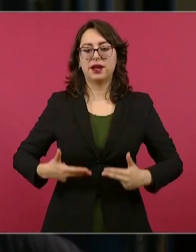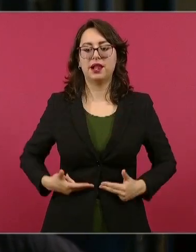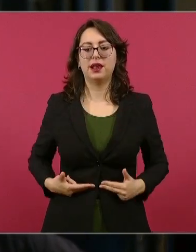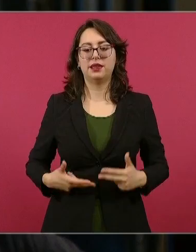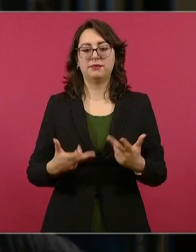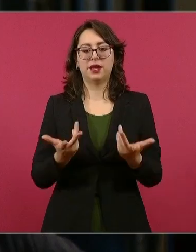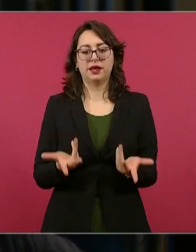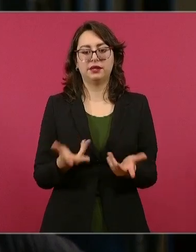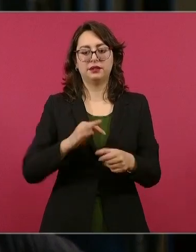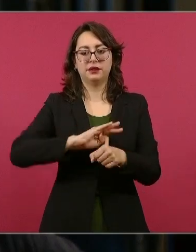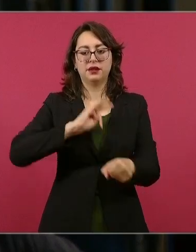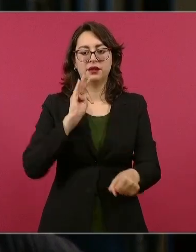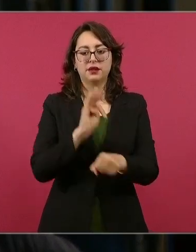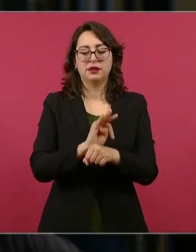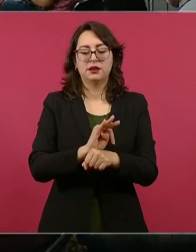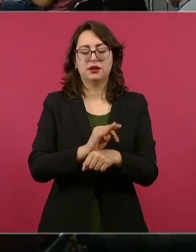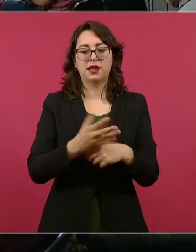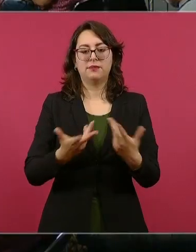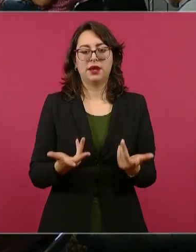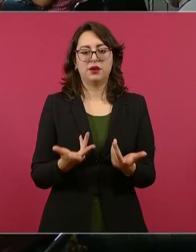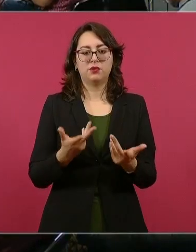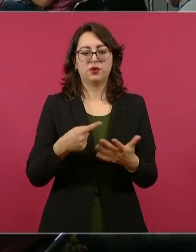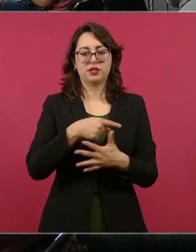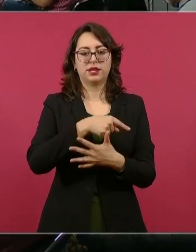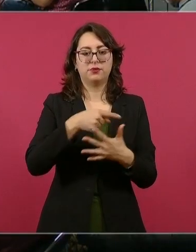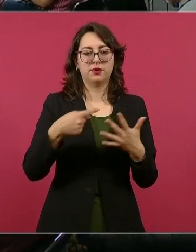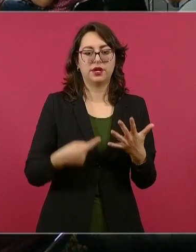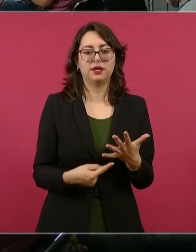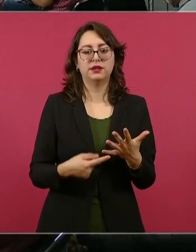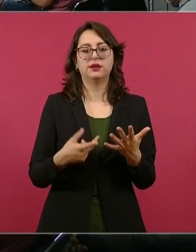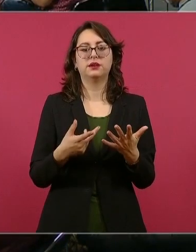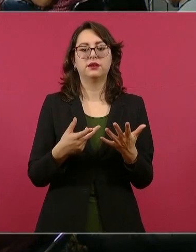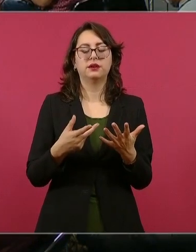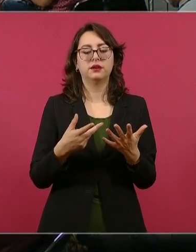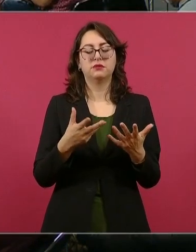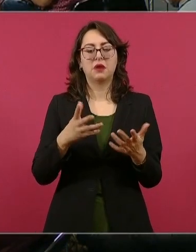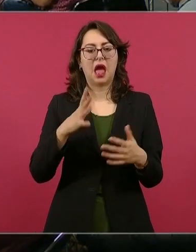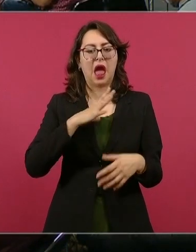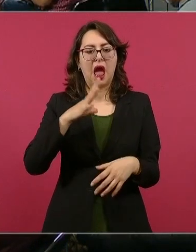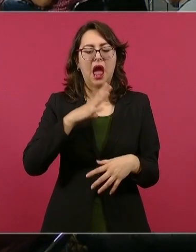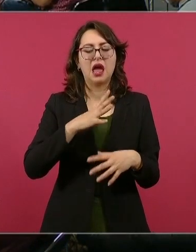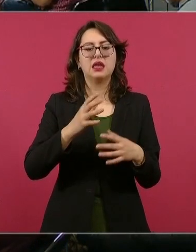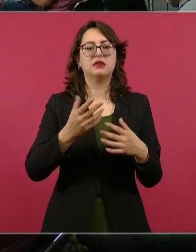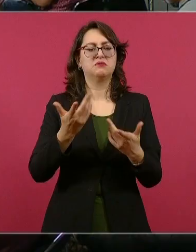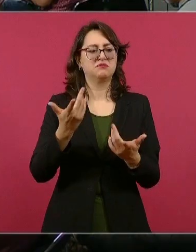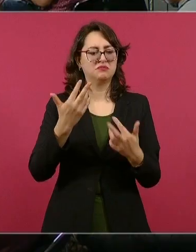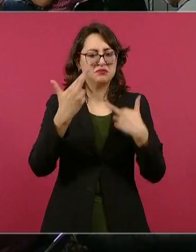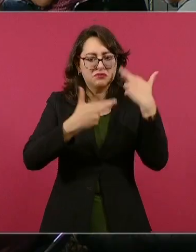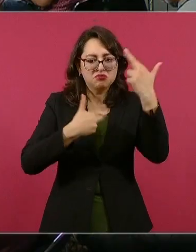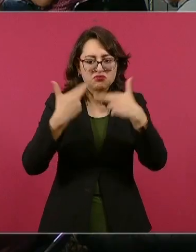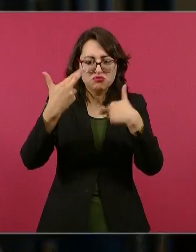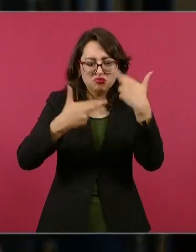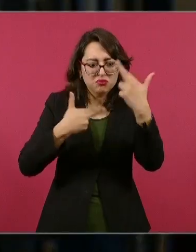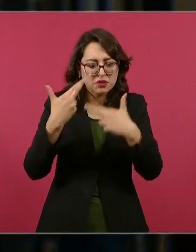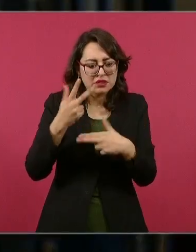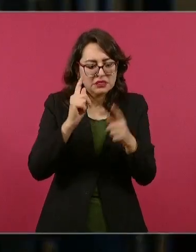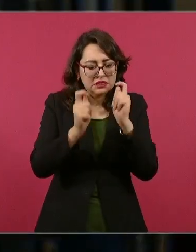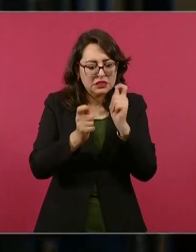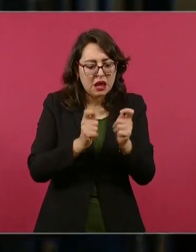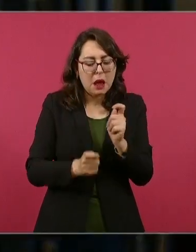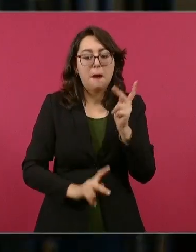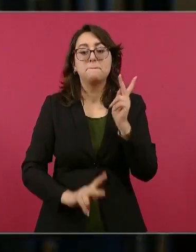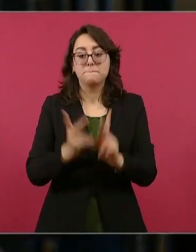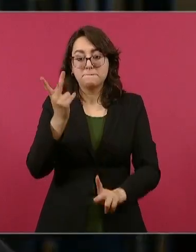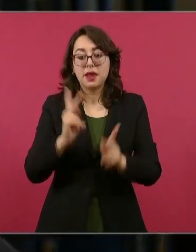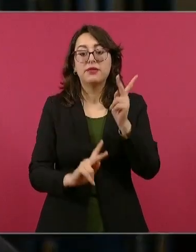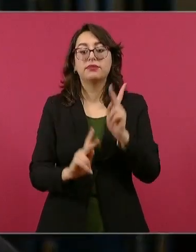empleo, y en la actualidad ya hay mucha evidencia científica, hay muchos estudios que comienzan a reconocer